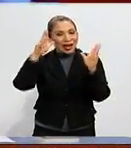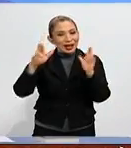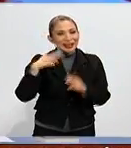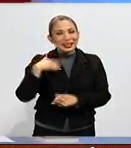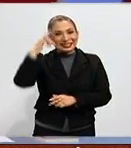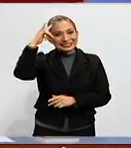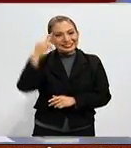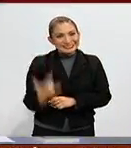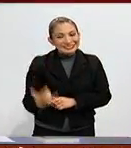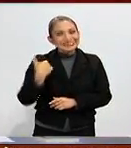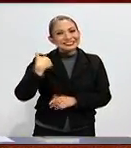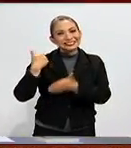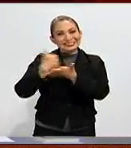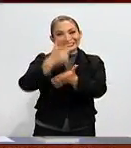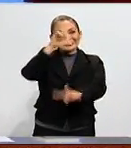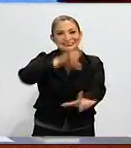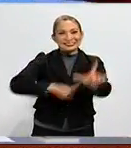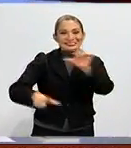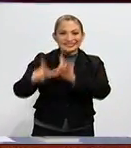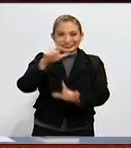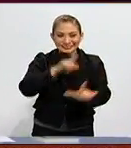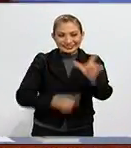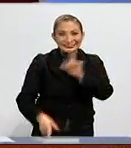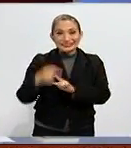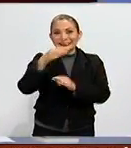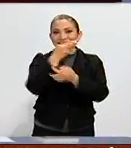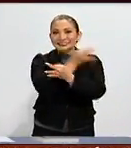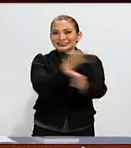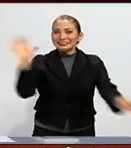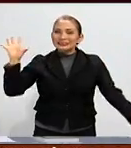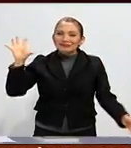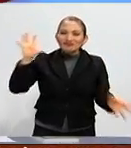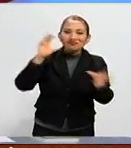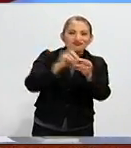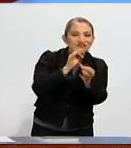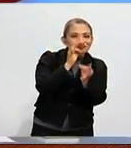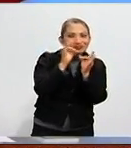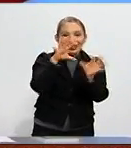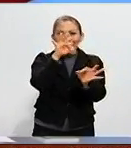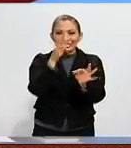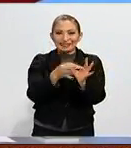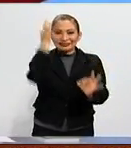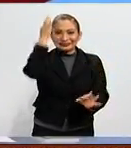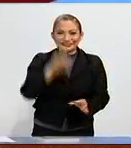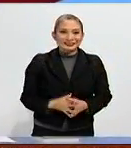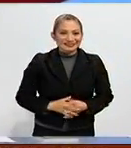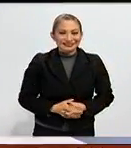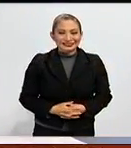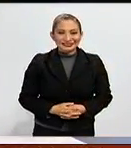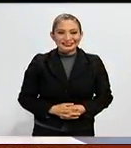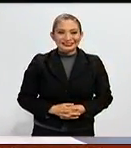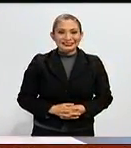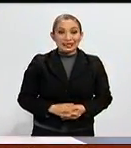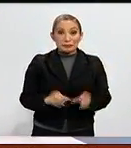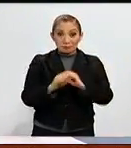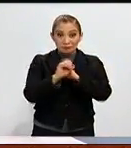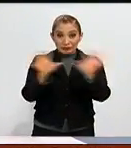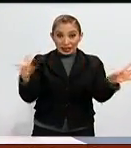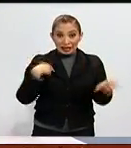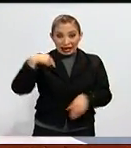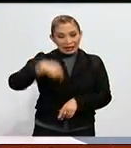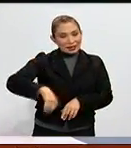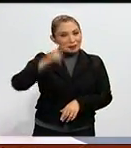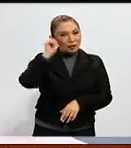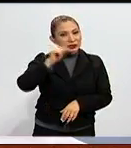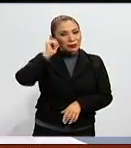mucho gusto a Griselda Yebra, quien se encuentra en la lengua de señas. Este es su informativo y le tenemos la noticia al día. Así es, y desde aquí,